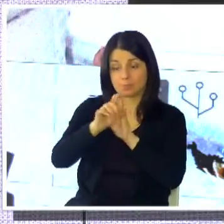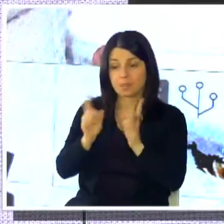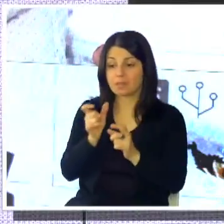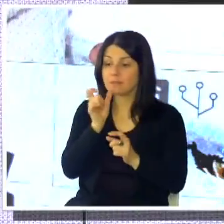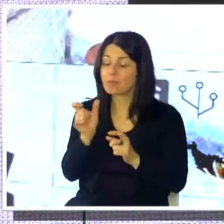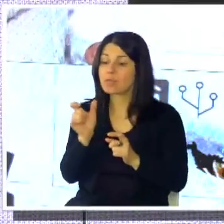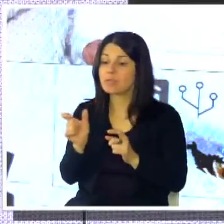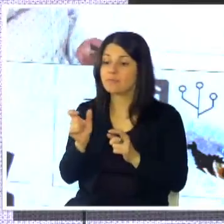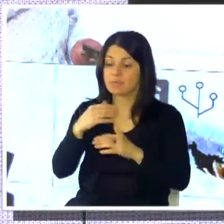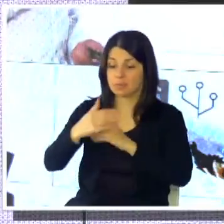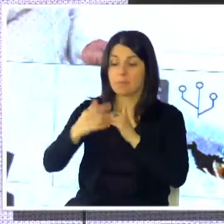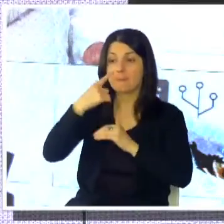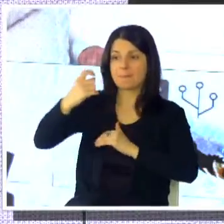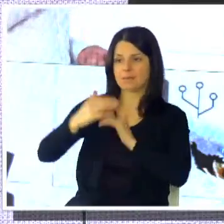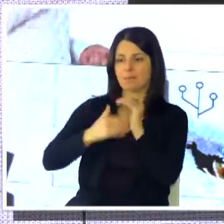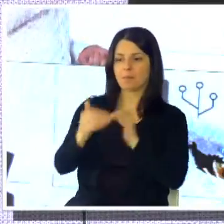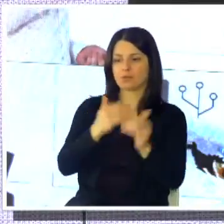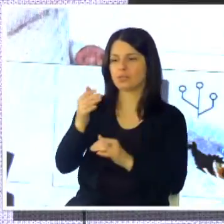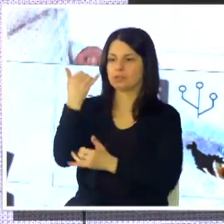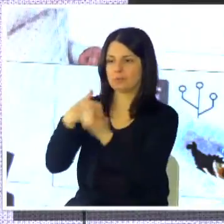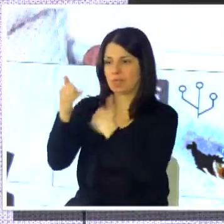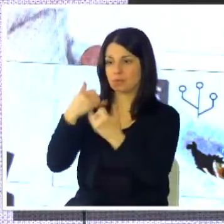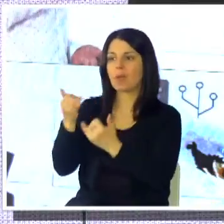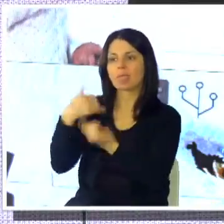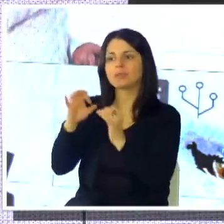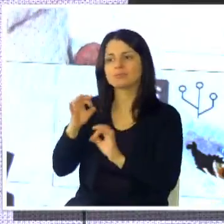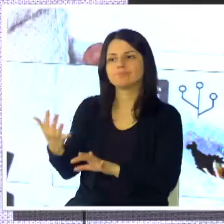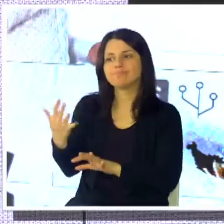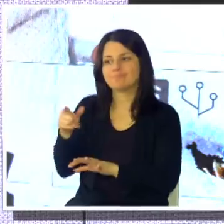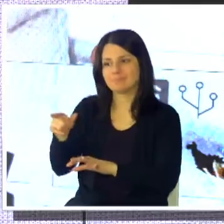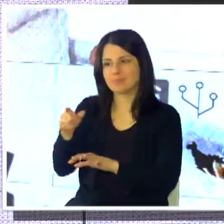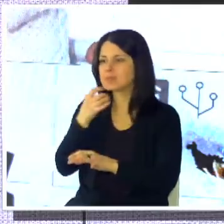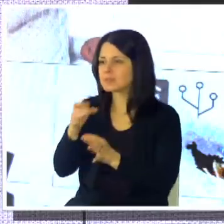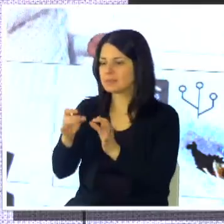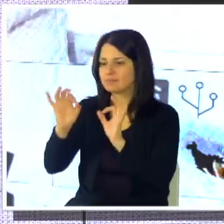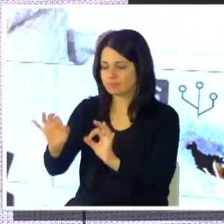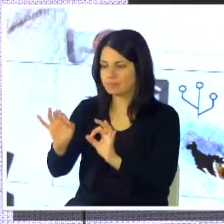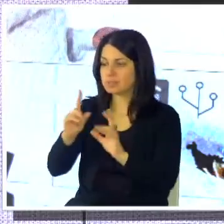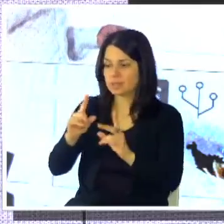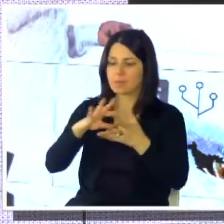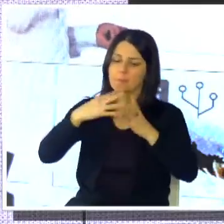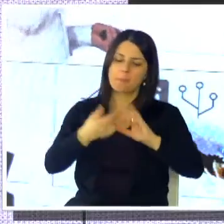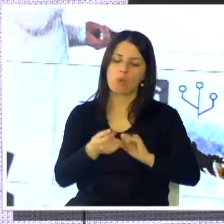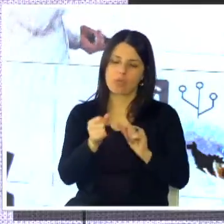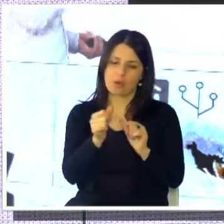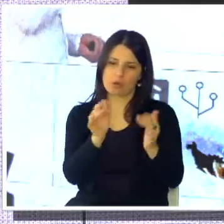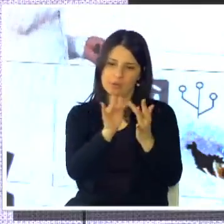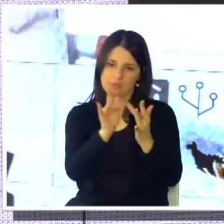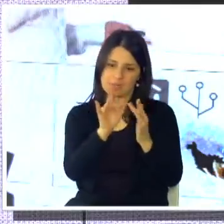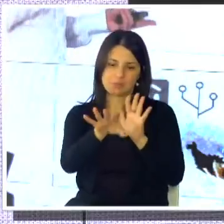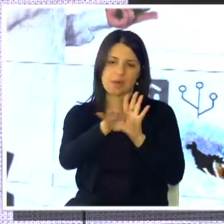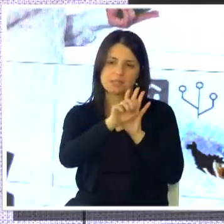el proceso de preprocesamiento de los datos para tener datos validados. Se define el modelo de interacción con el sensor. Hay sensores que, como comentaban